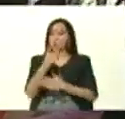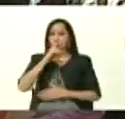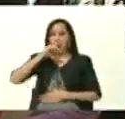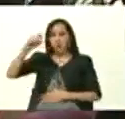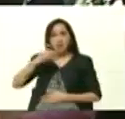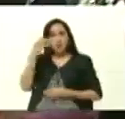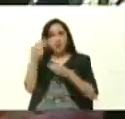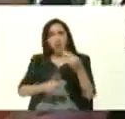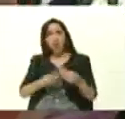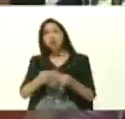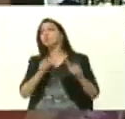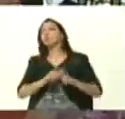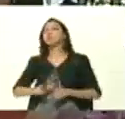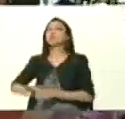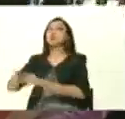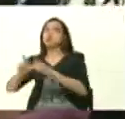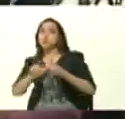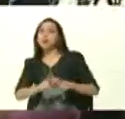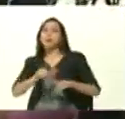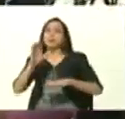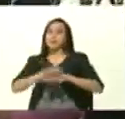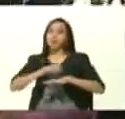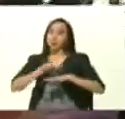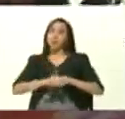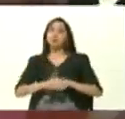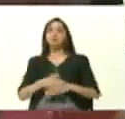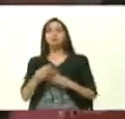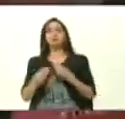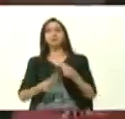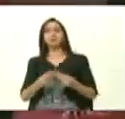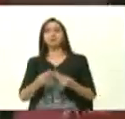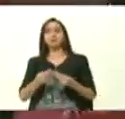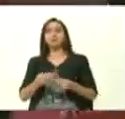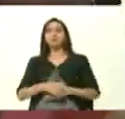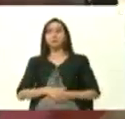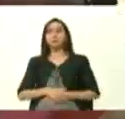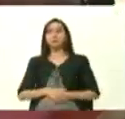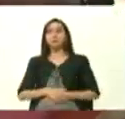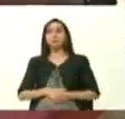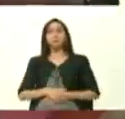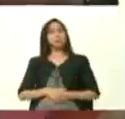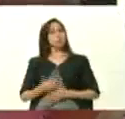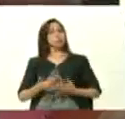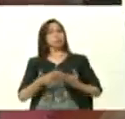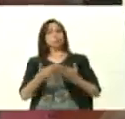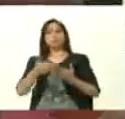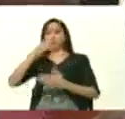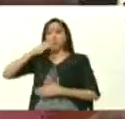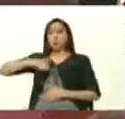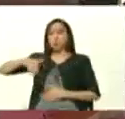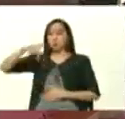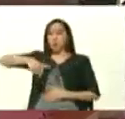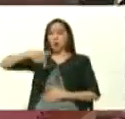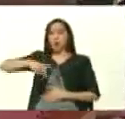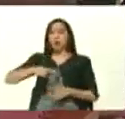apalancado este sector del calzado. Y el calzado que estamos ofreciendo a nuestro pueblo aquí en